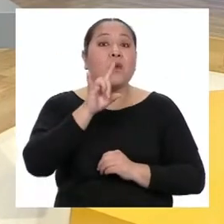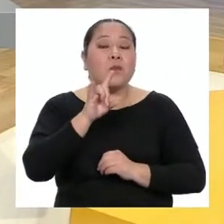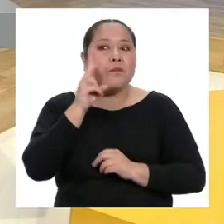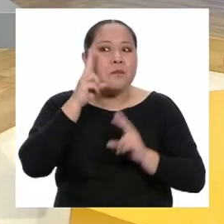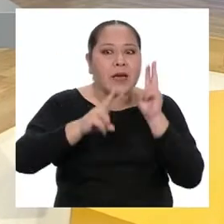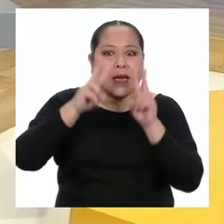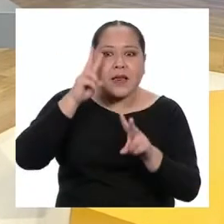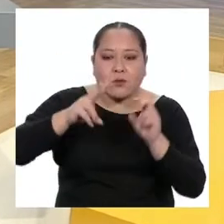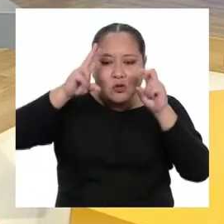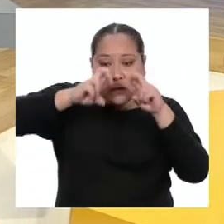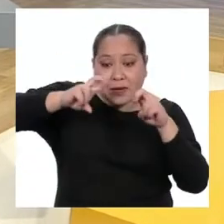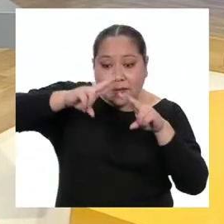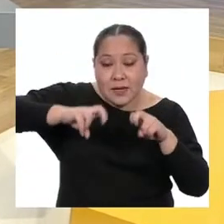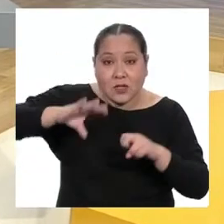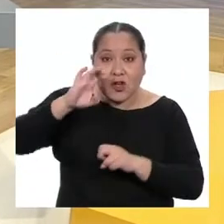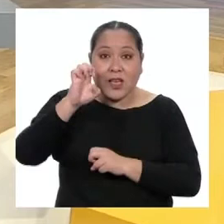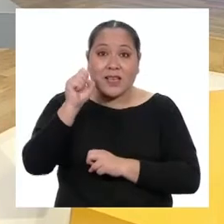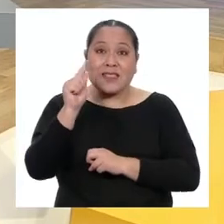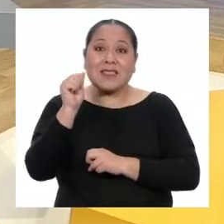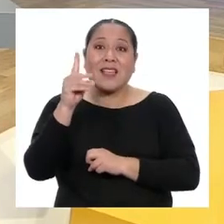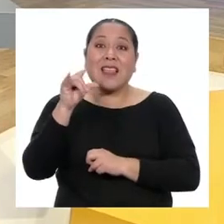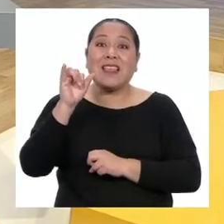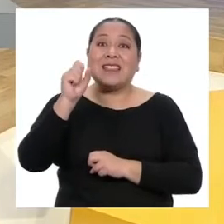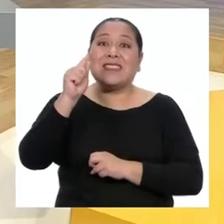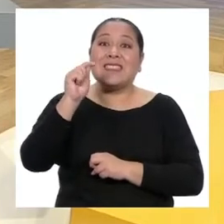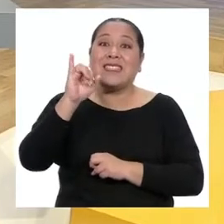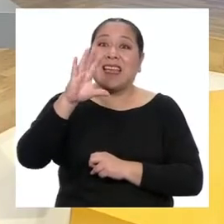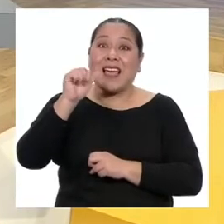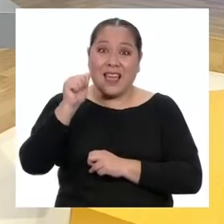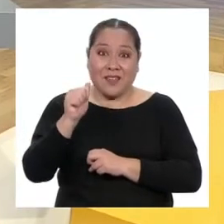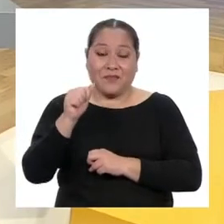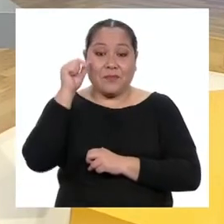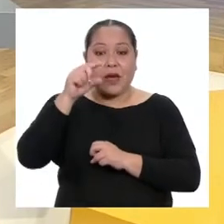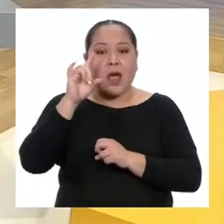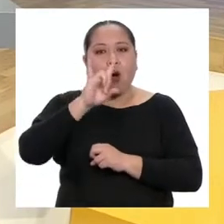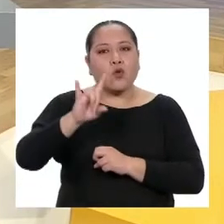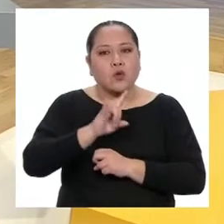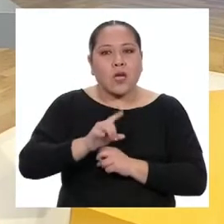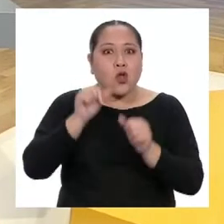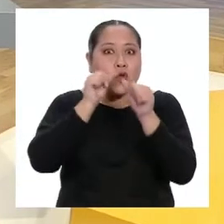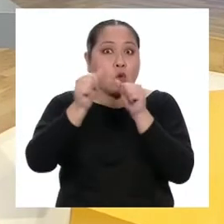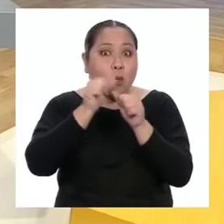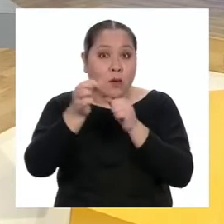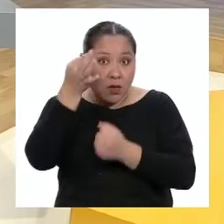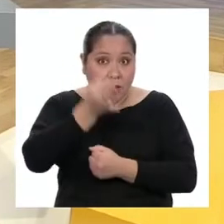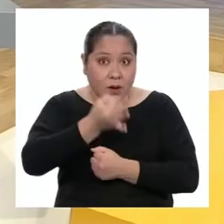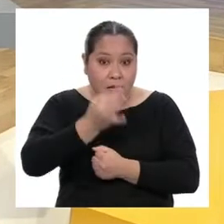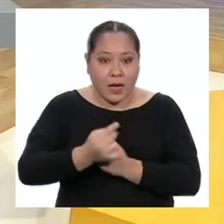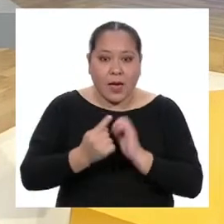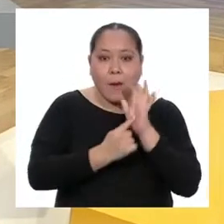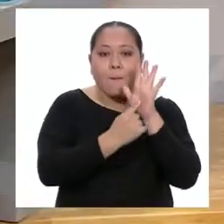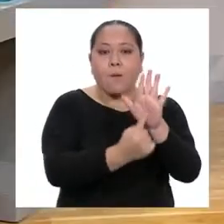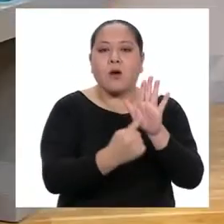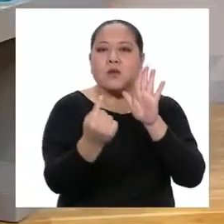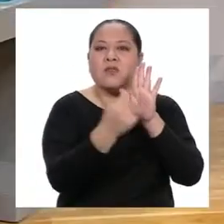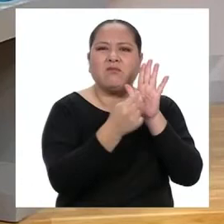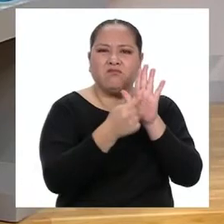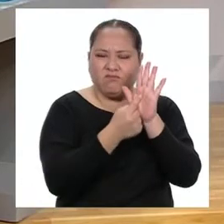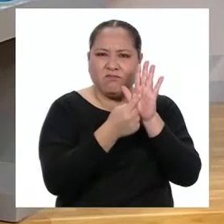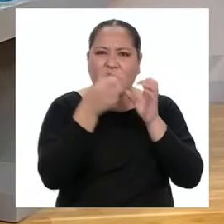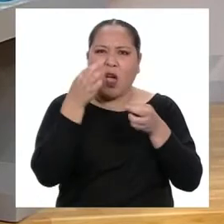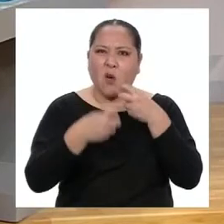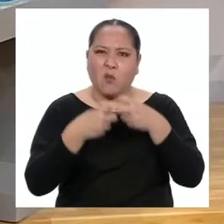estudio estadístico para obtener cifras reales que visibilicen la gravedad de este problema.